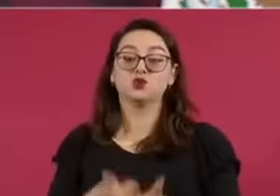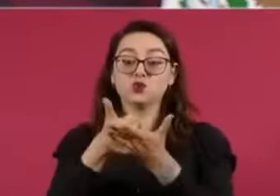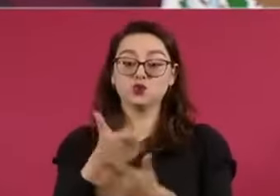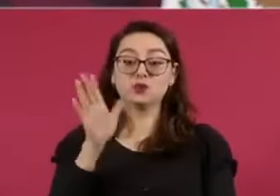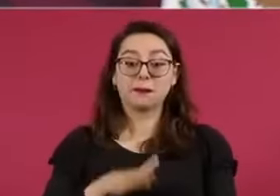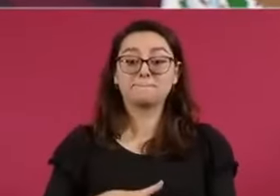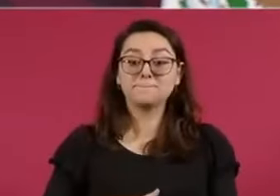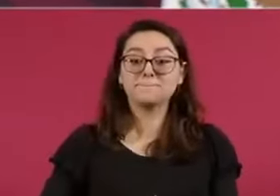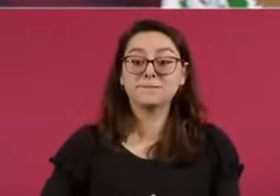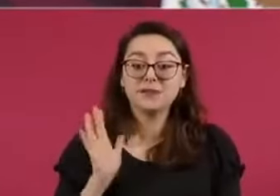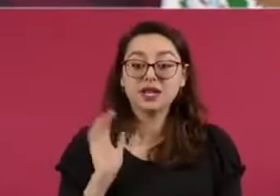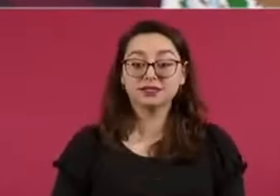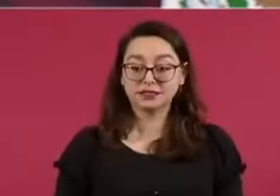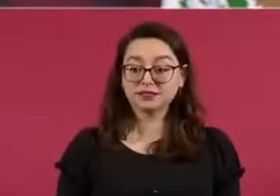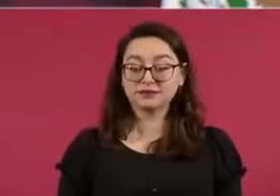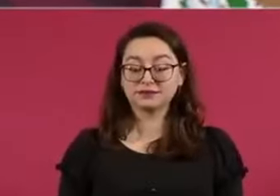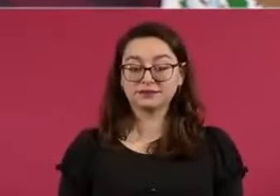Atendiendo las causas,